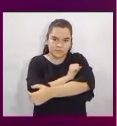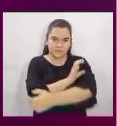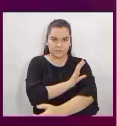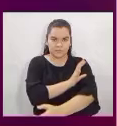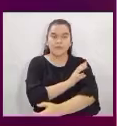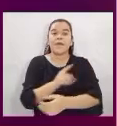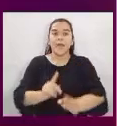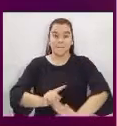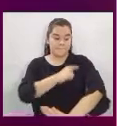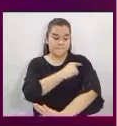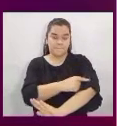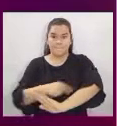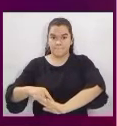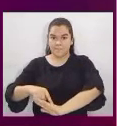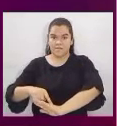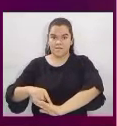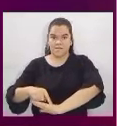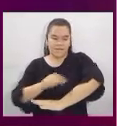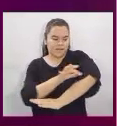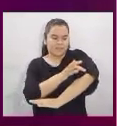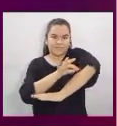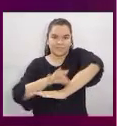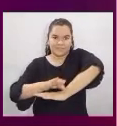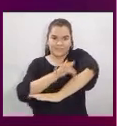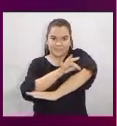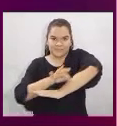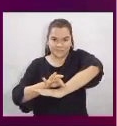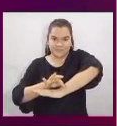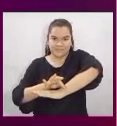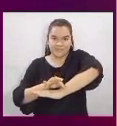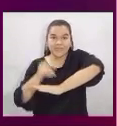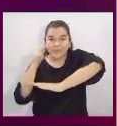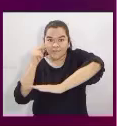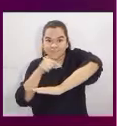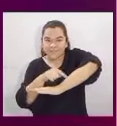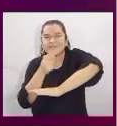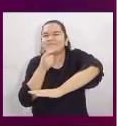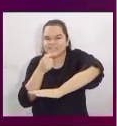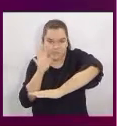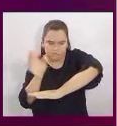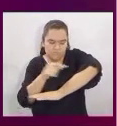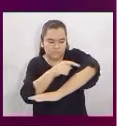el esquema de una pierna, acá estaría el pie. En la pierna podemos ver que hay,